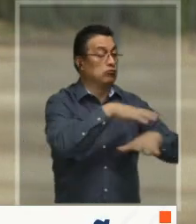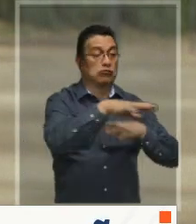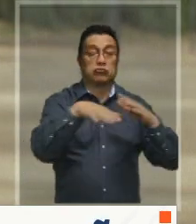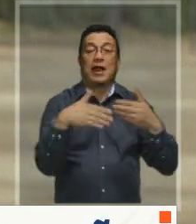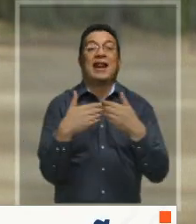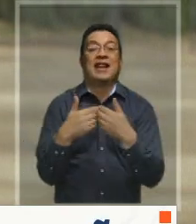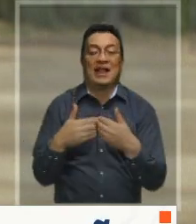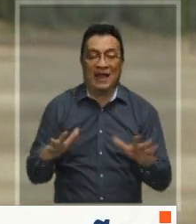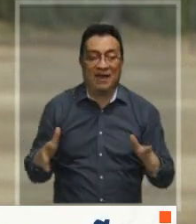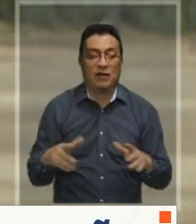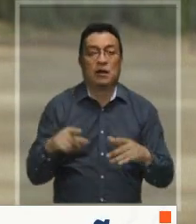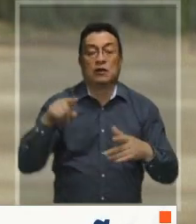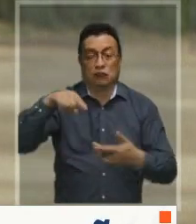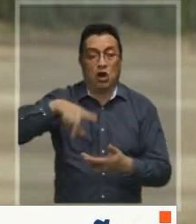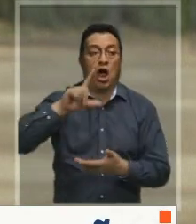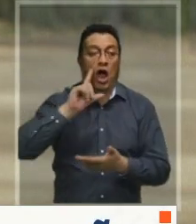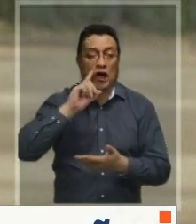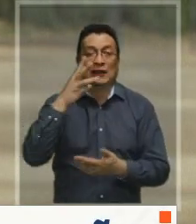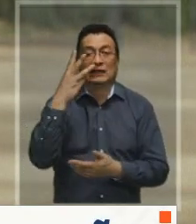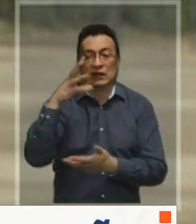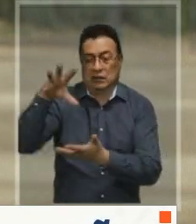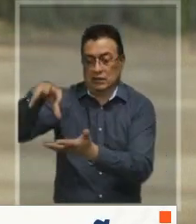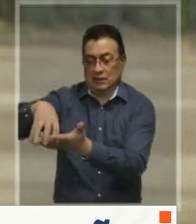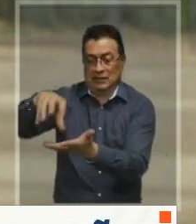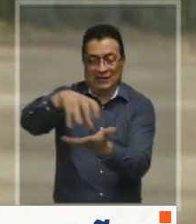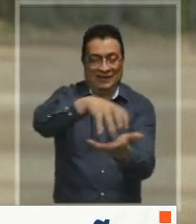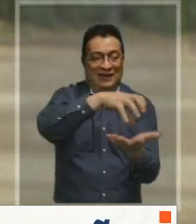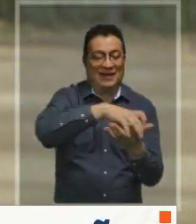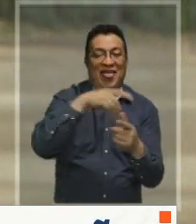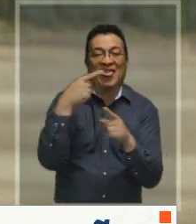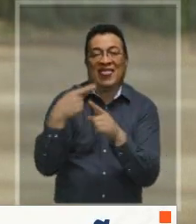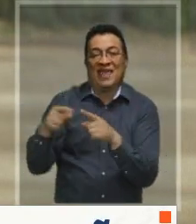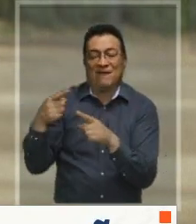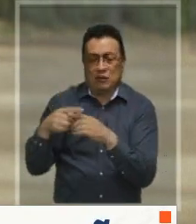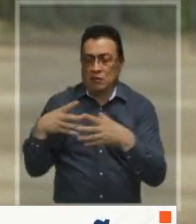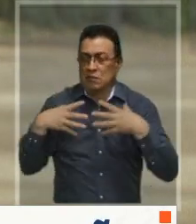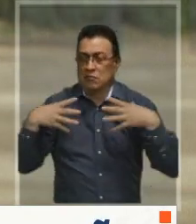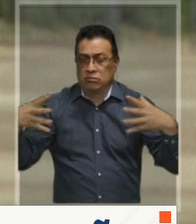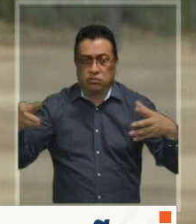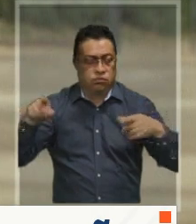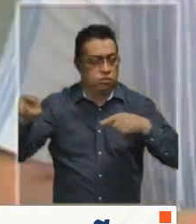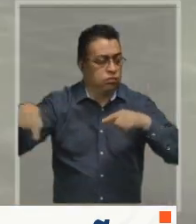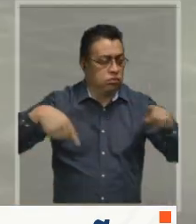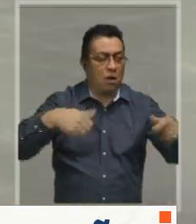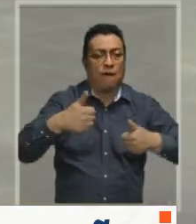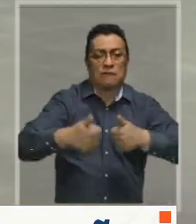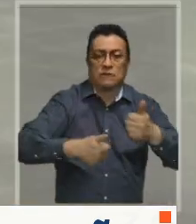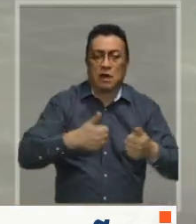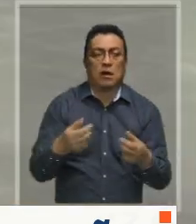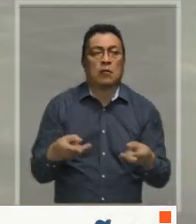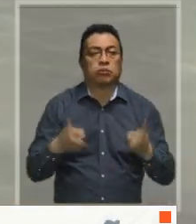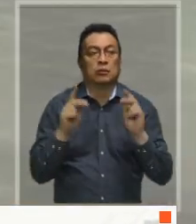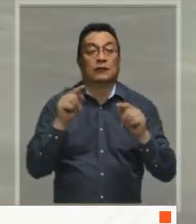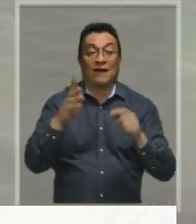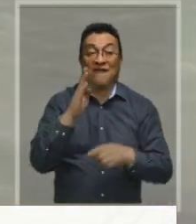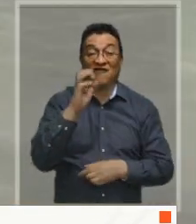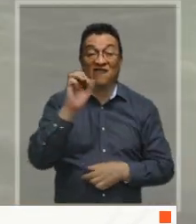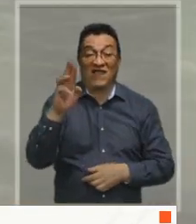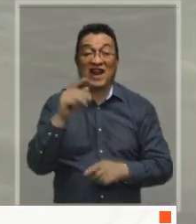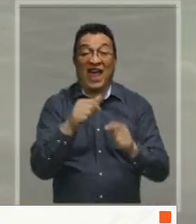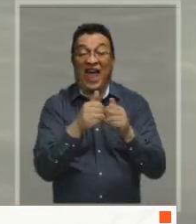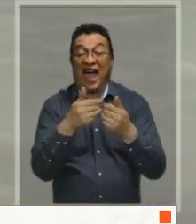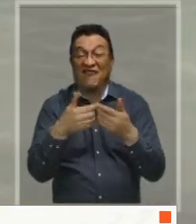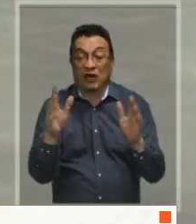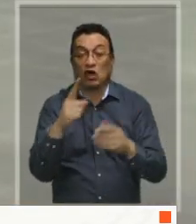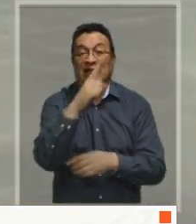recinto. El recinto cuenta con tres ambientes, es decir, tienen amplios espacios para poder bailar. Este bar abierto tiene más de 100